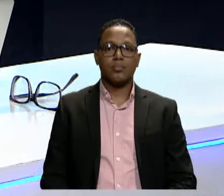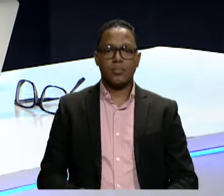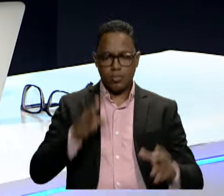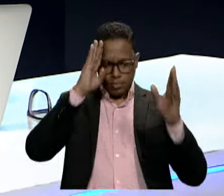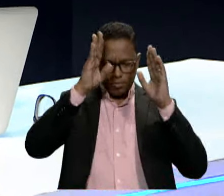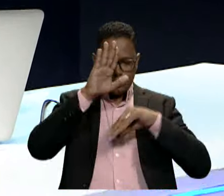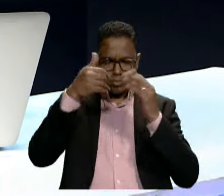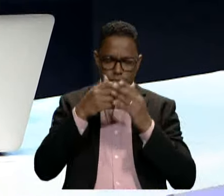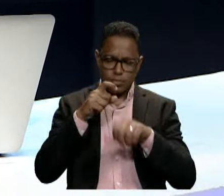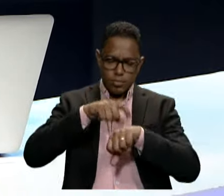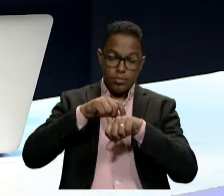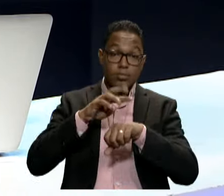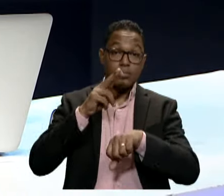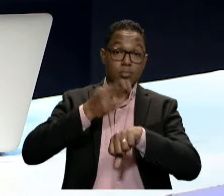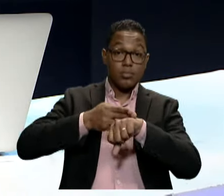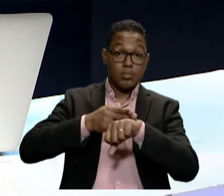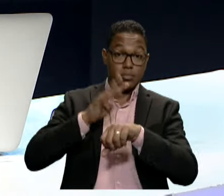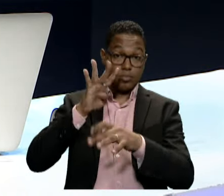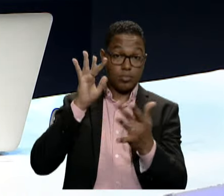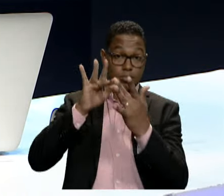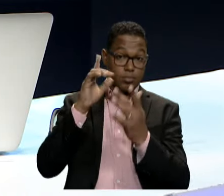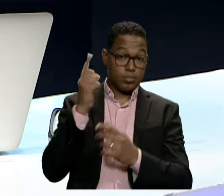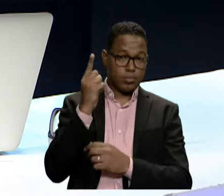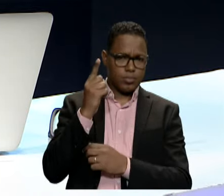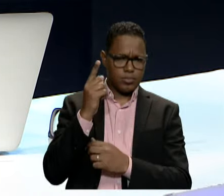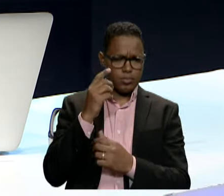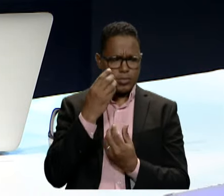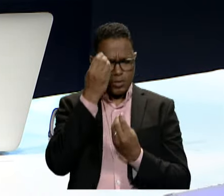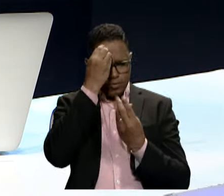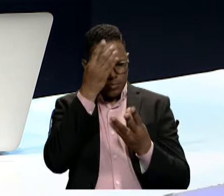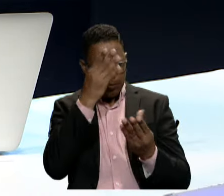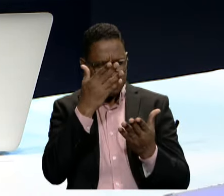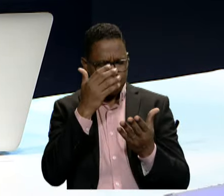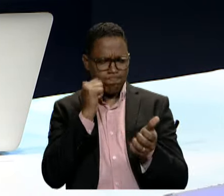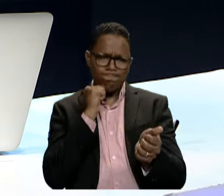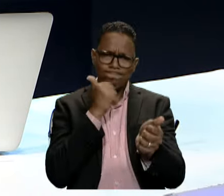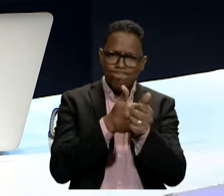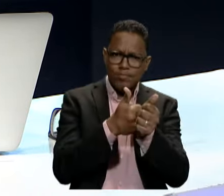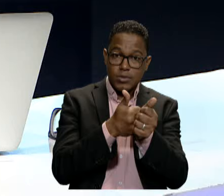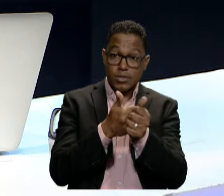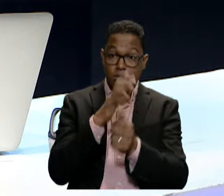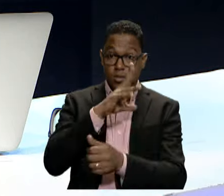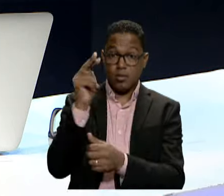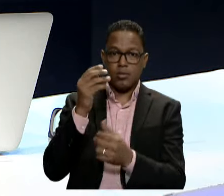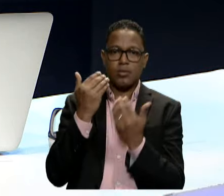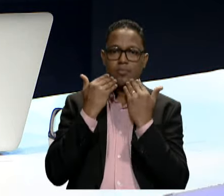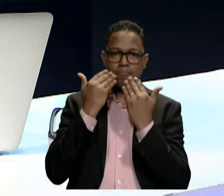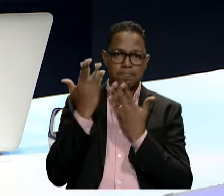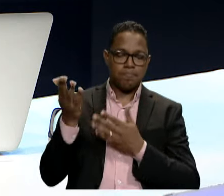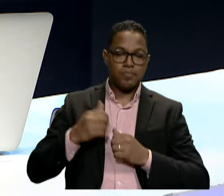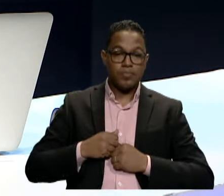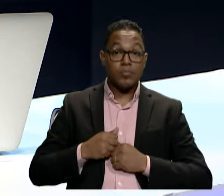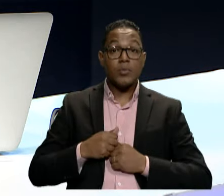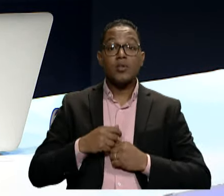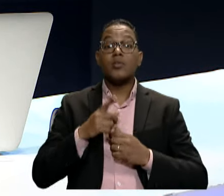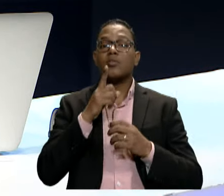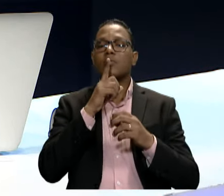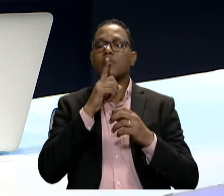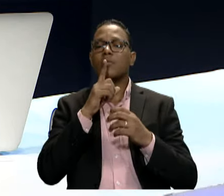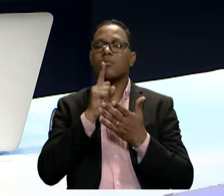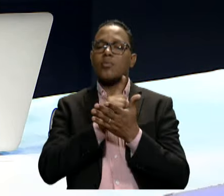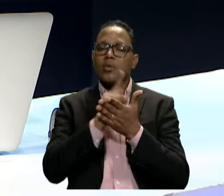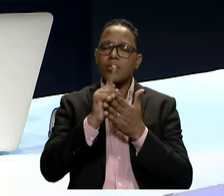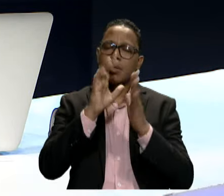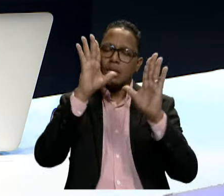Para todos a esta hora de la tarde, el 4, como siempre, conecta con una actualización informativa gracias a Central de Noticias y deseándoles una excelente